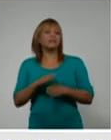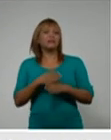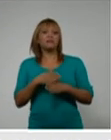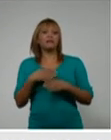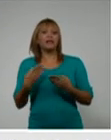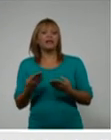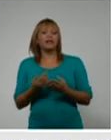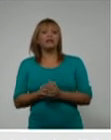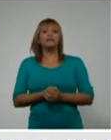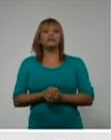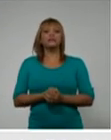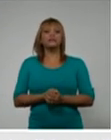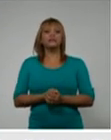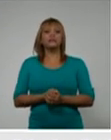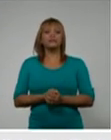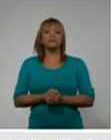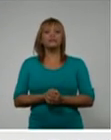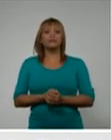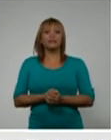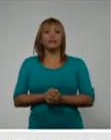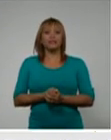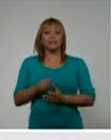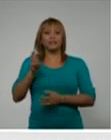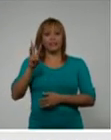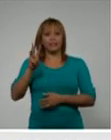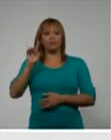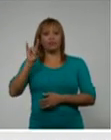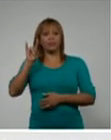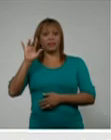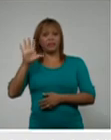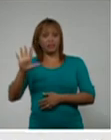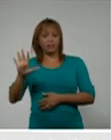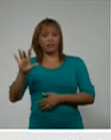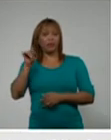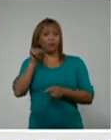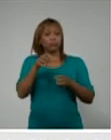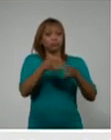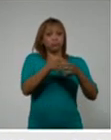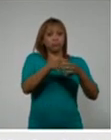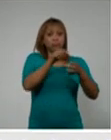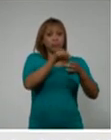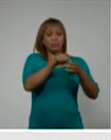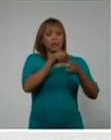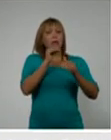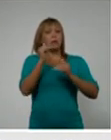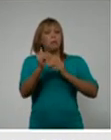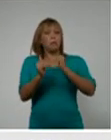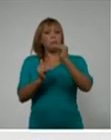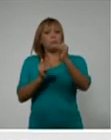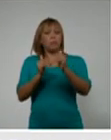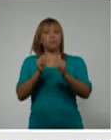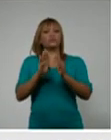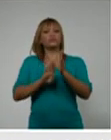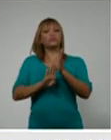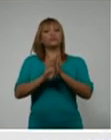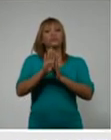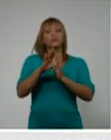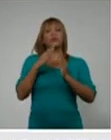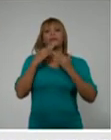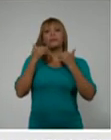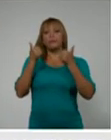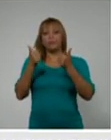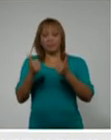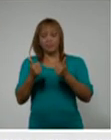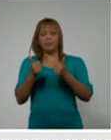hace, de esos 395, con una evolución favorable que generalmente